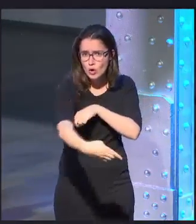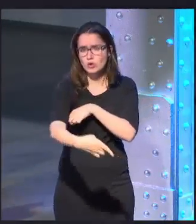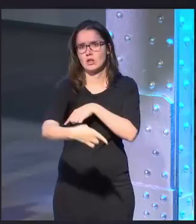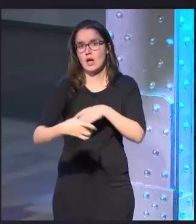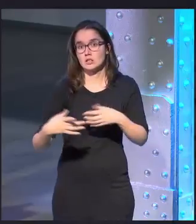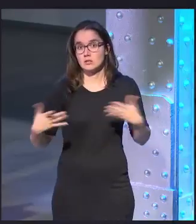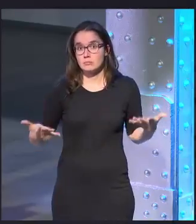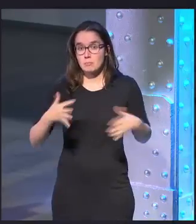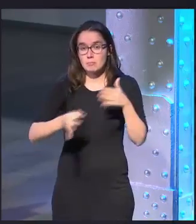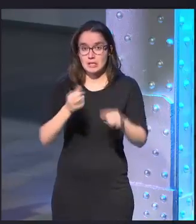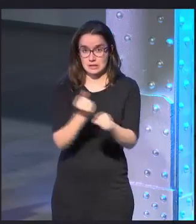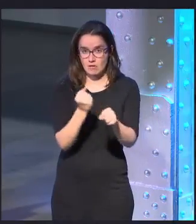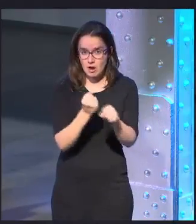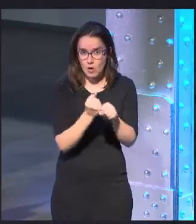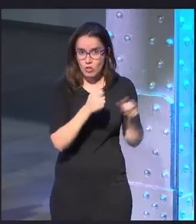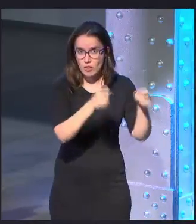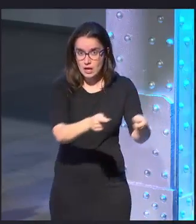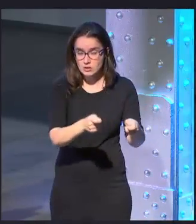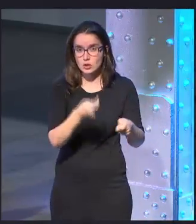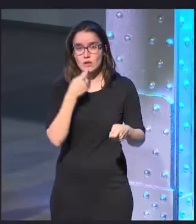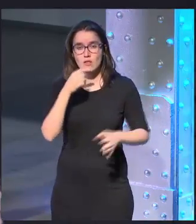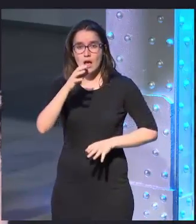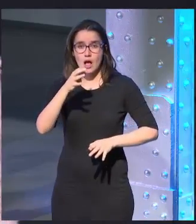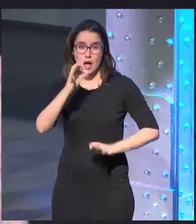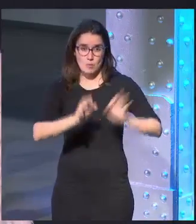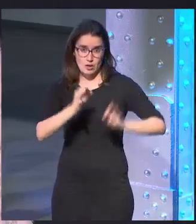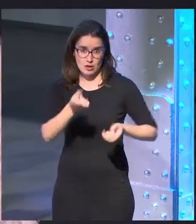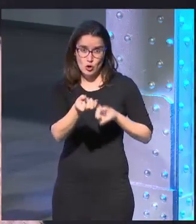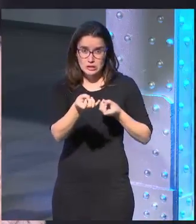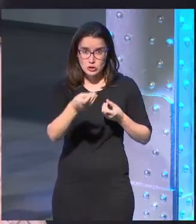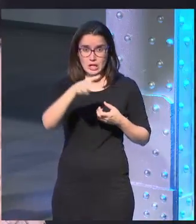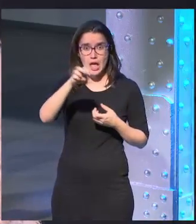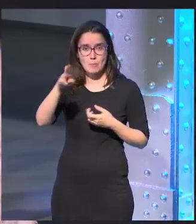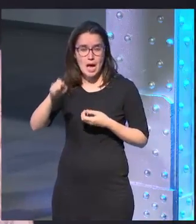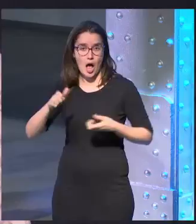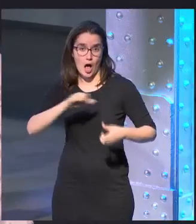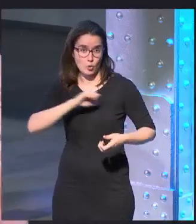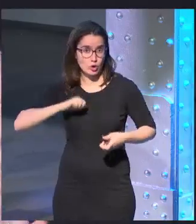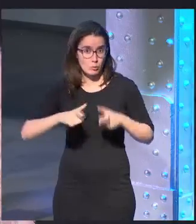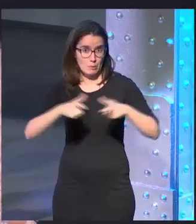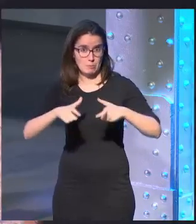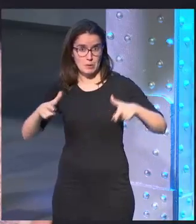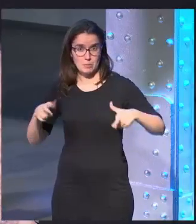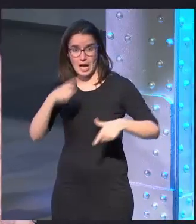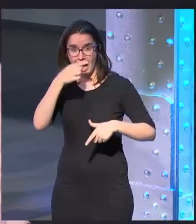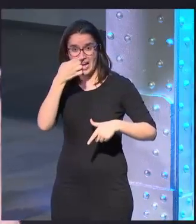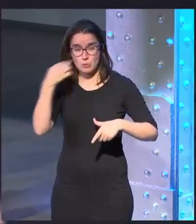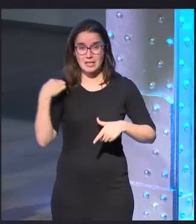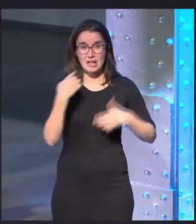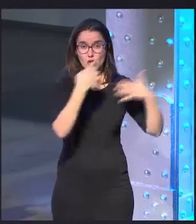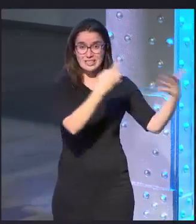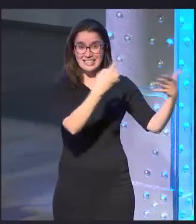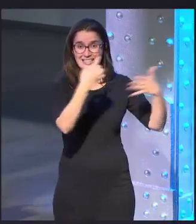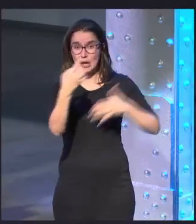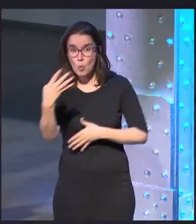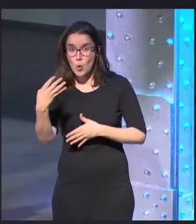solamente contribuye a crear empleo, se mencionaban los datos de la EPA, efectivamente cada vez más autónomos, en el año pasado 64.000 más que